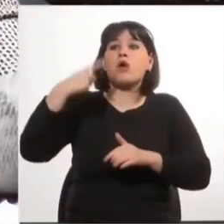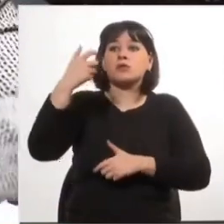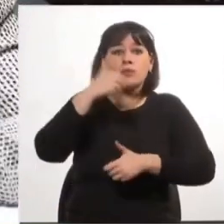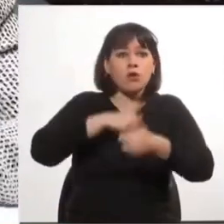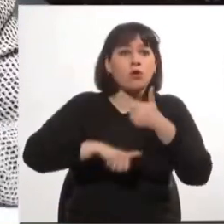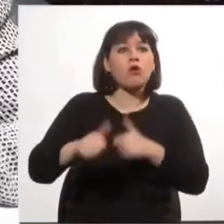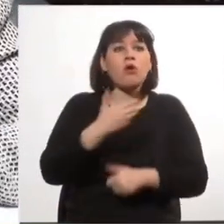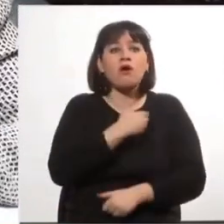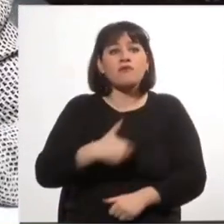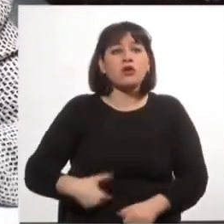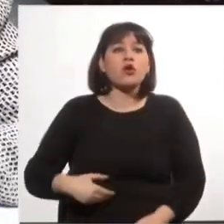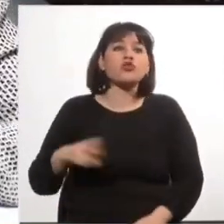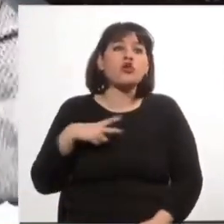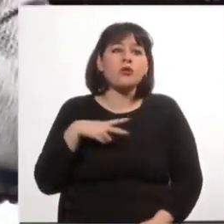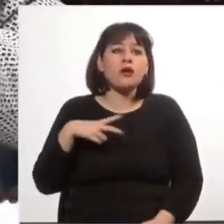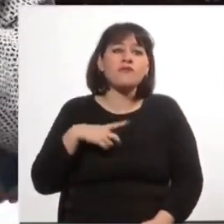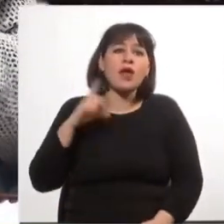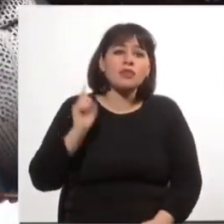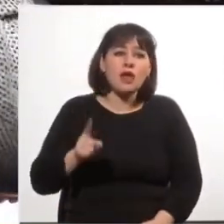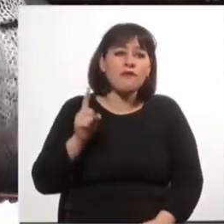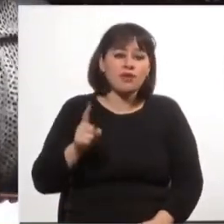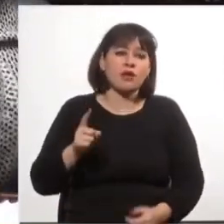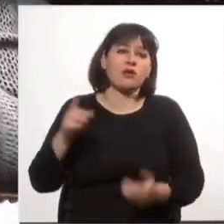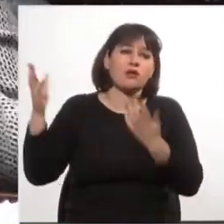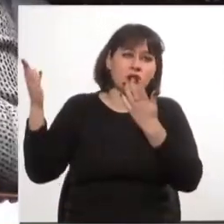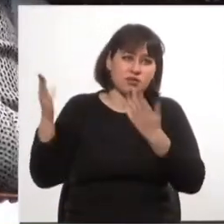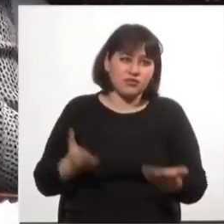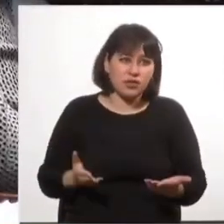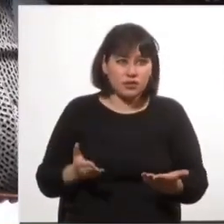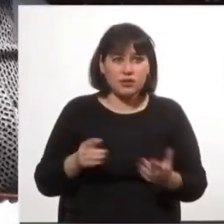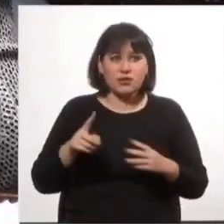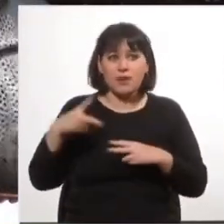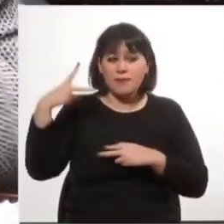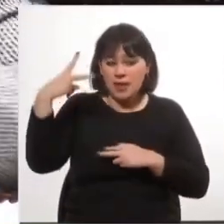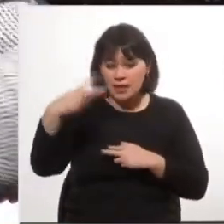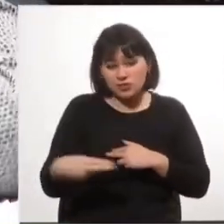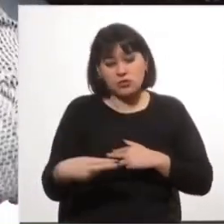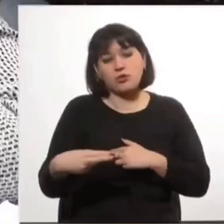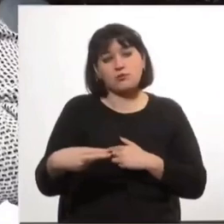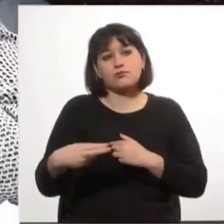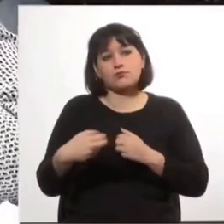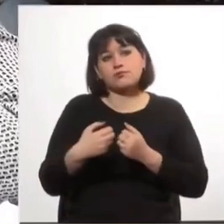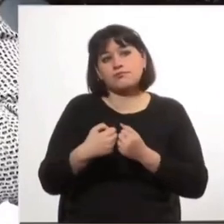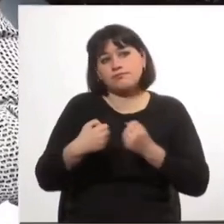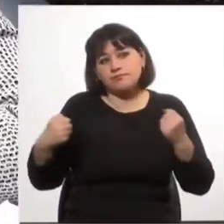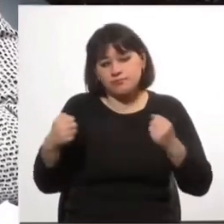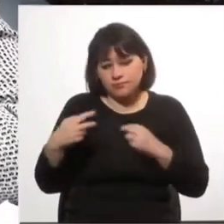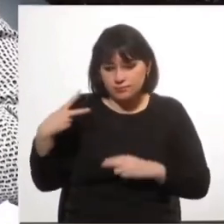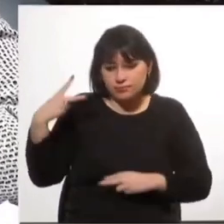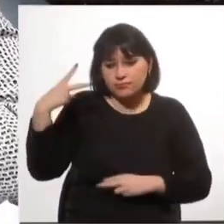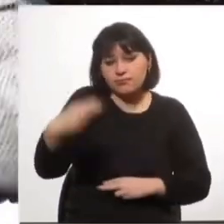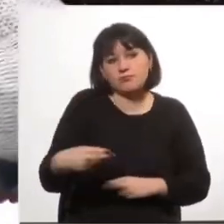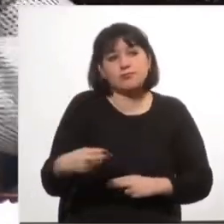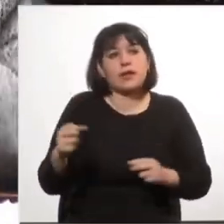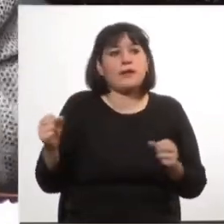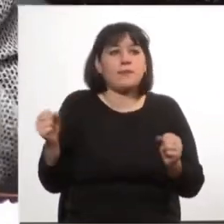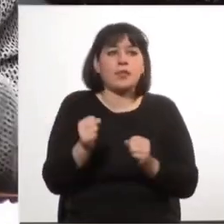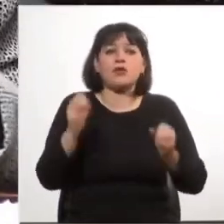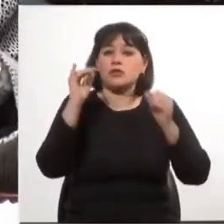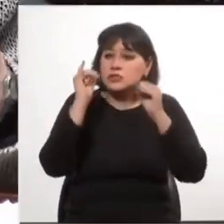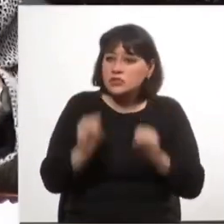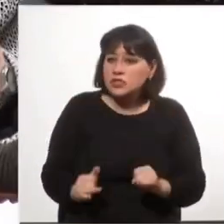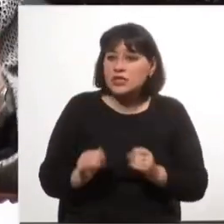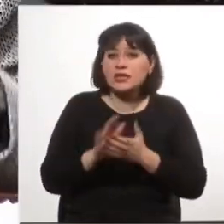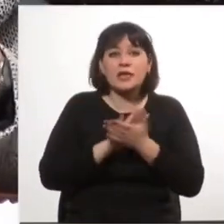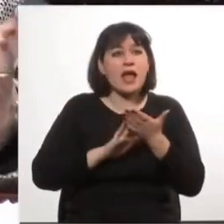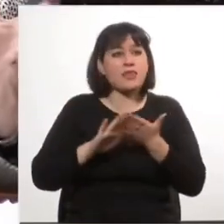va a tener que todavía recibir ese plazo extendido y el temor de que si no se